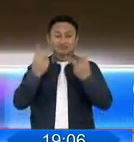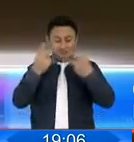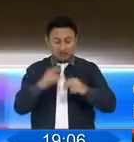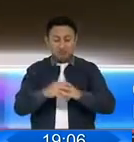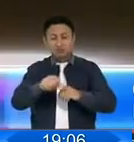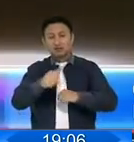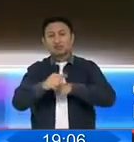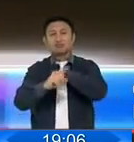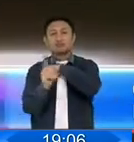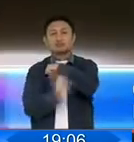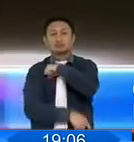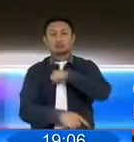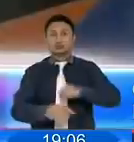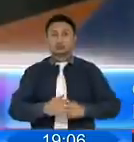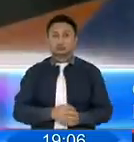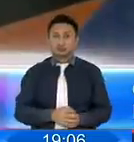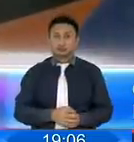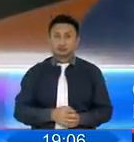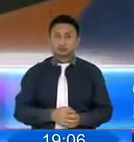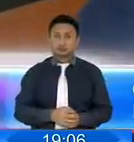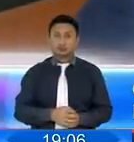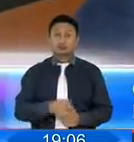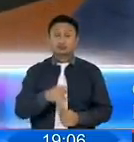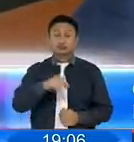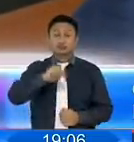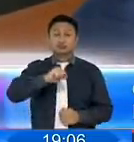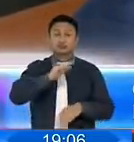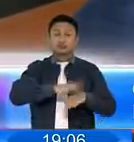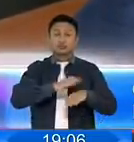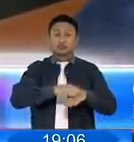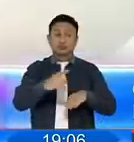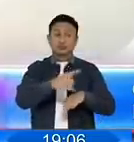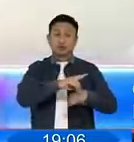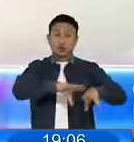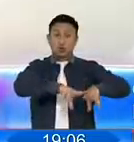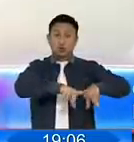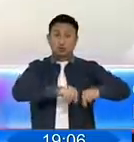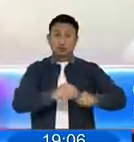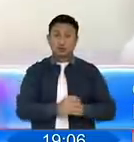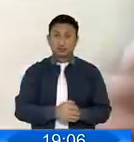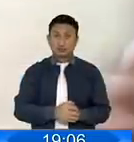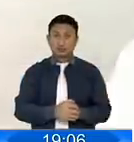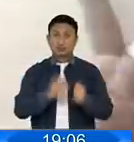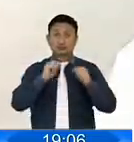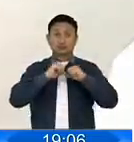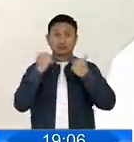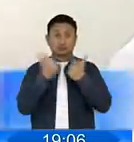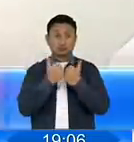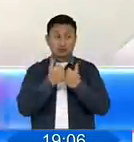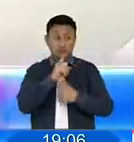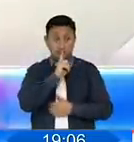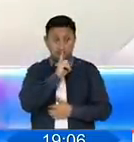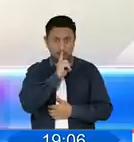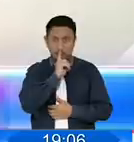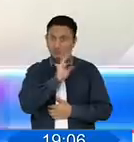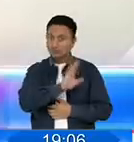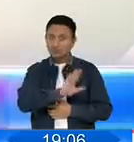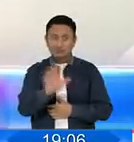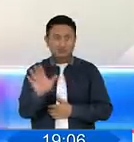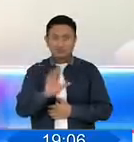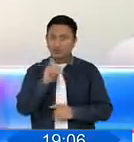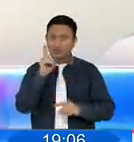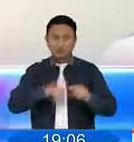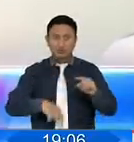contra el asambleísta, señalado por presunta corrupción. Nosotros como asamblea no podemos callar de ninguna manera. Tenemos que